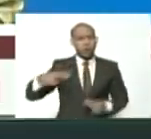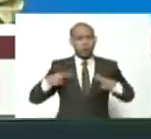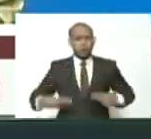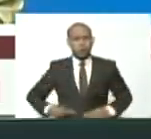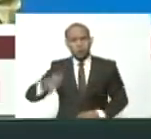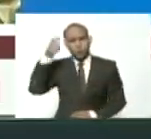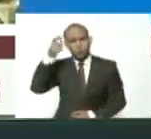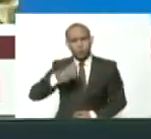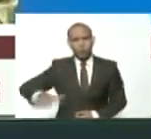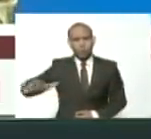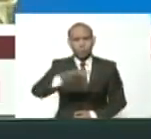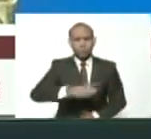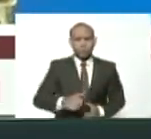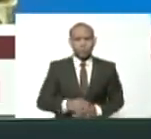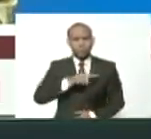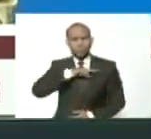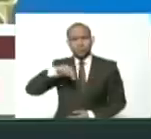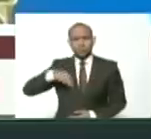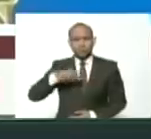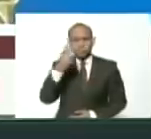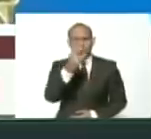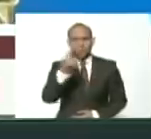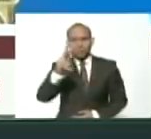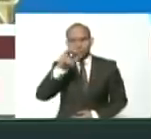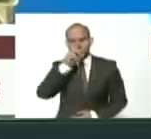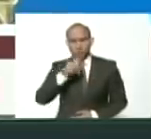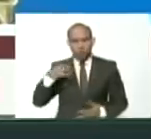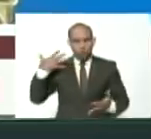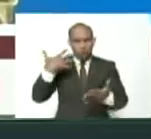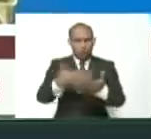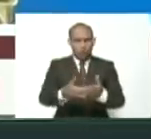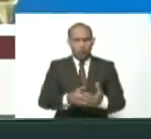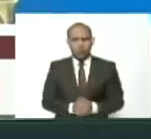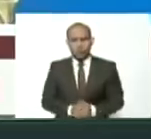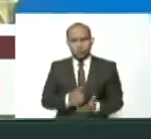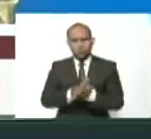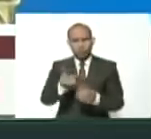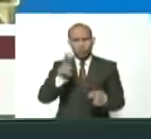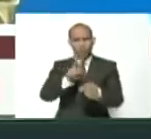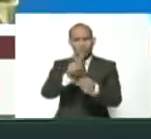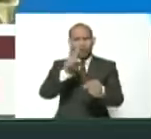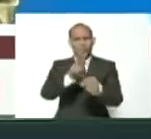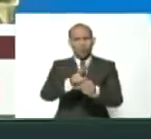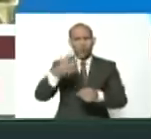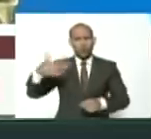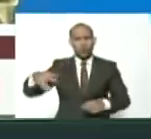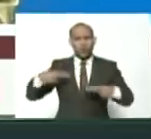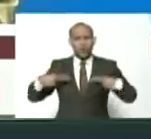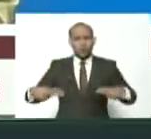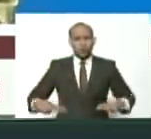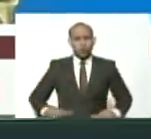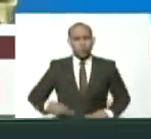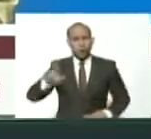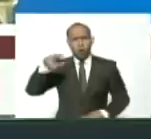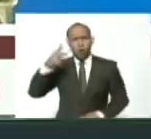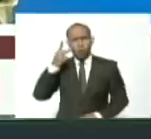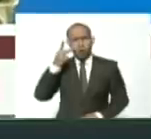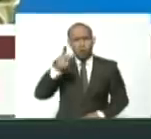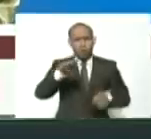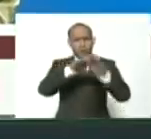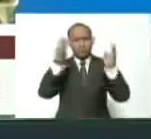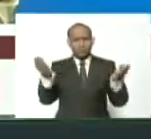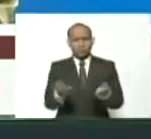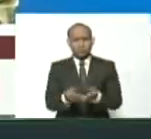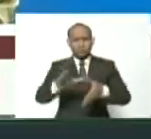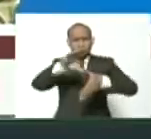pueblo. Y nosotros, a 32 años de la más grave violación de derechos humanos que jamás se haya visto en América